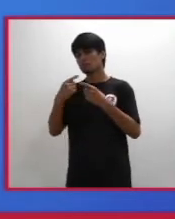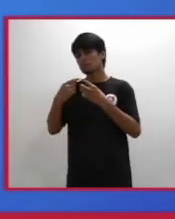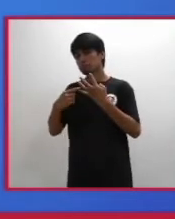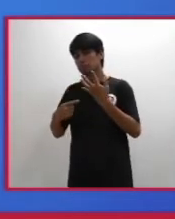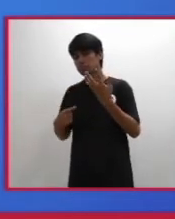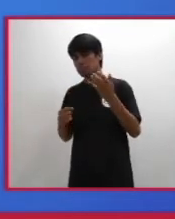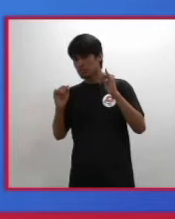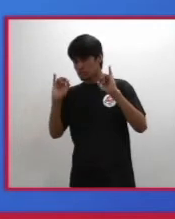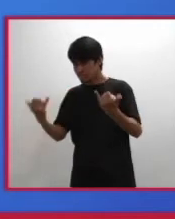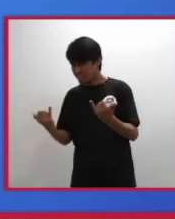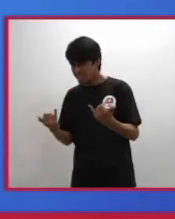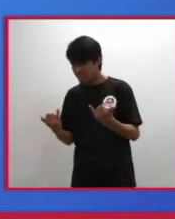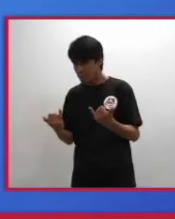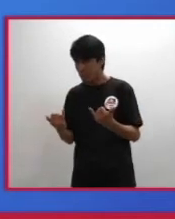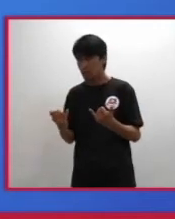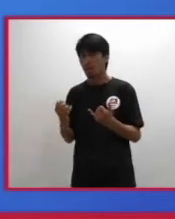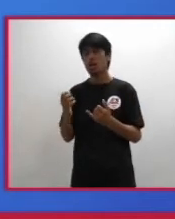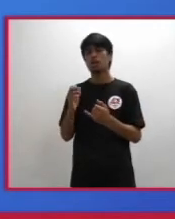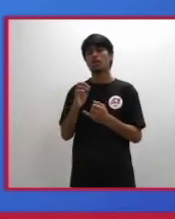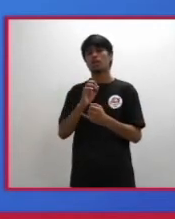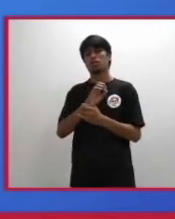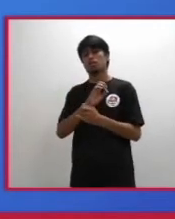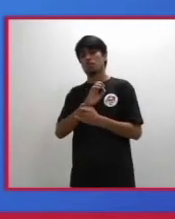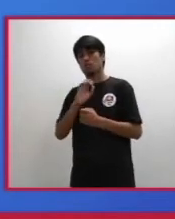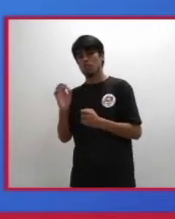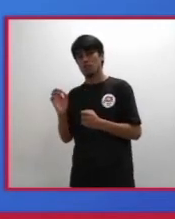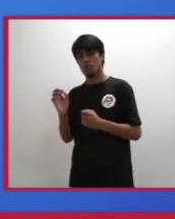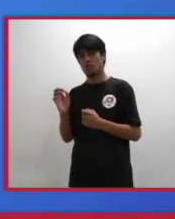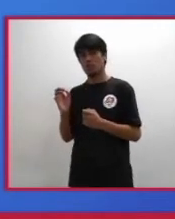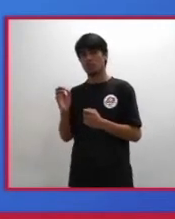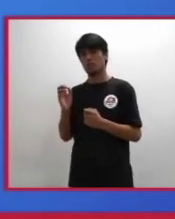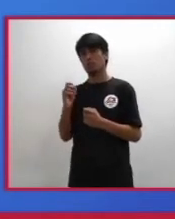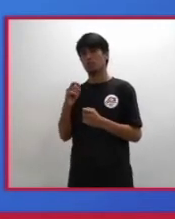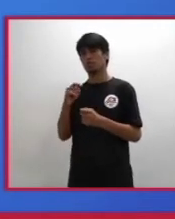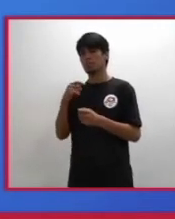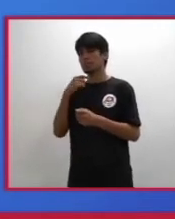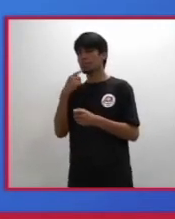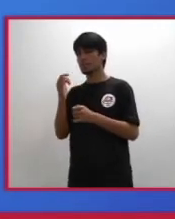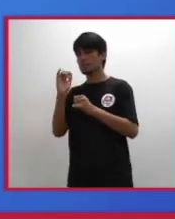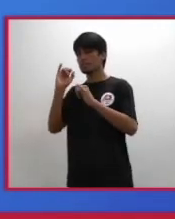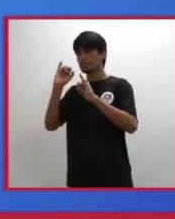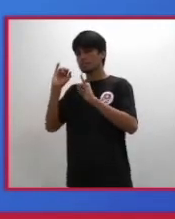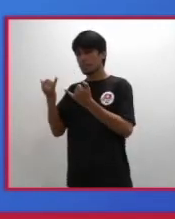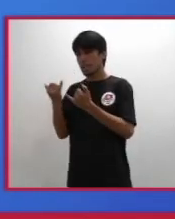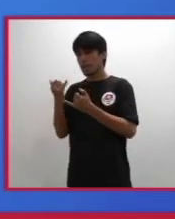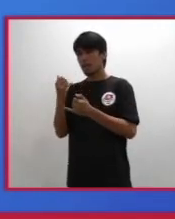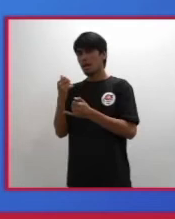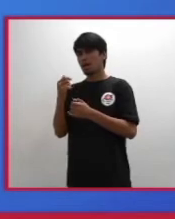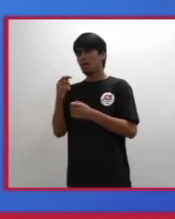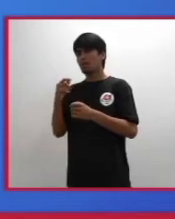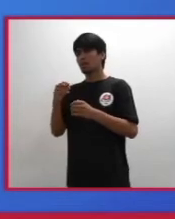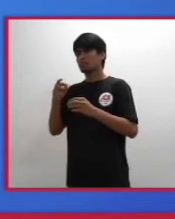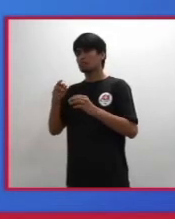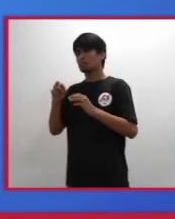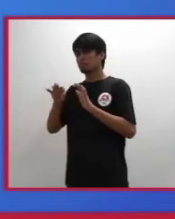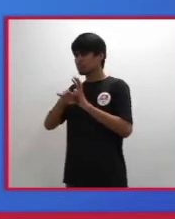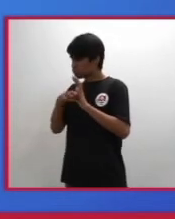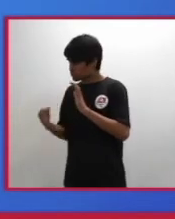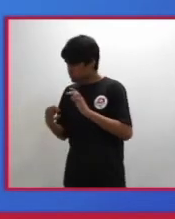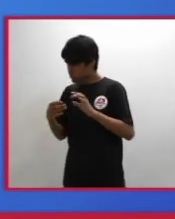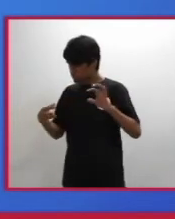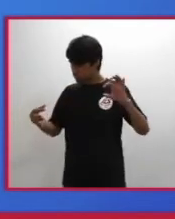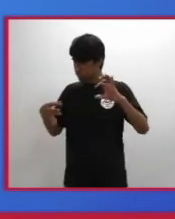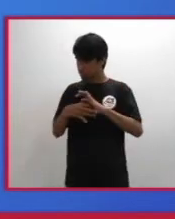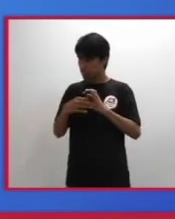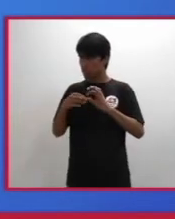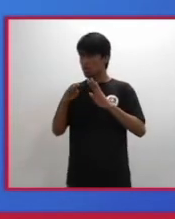o se cuenta con el plan de seguridad o plan de manejo seguro correspondiente para esa